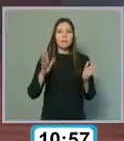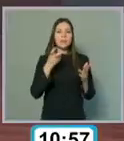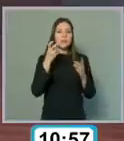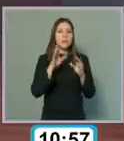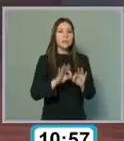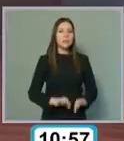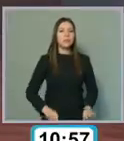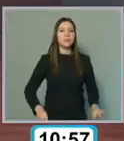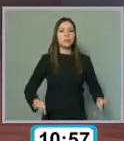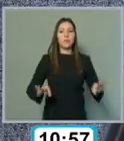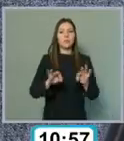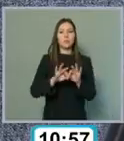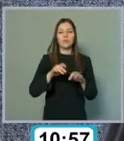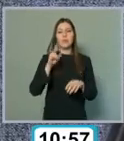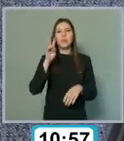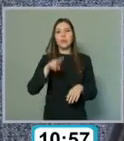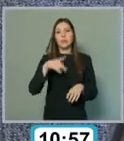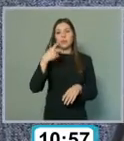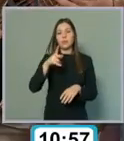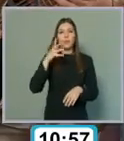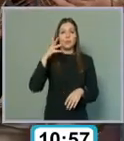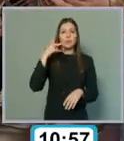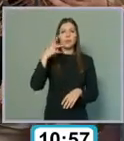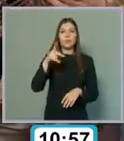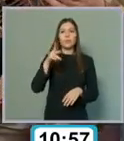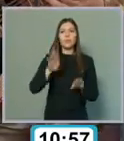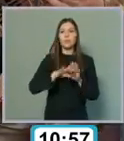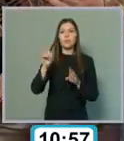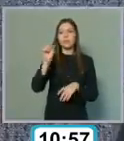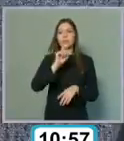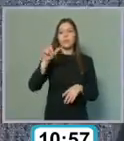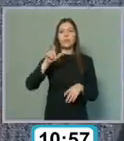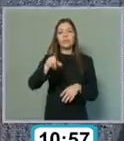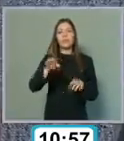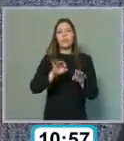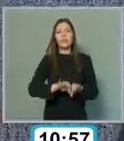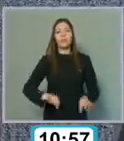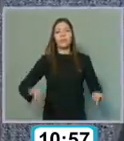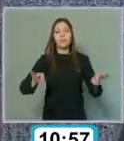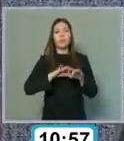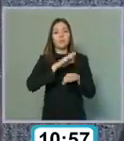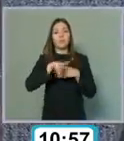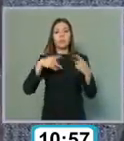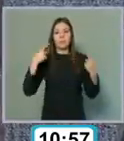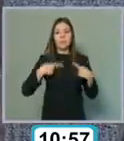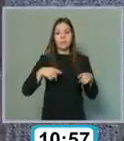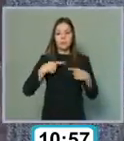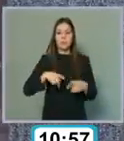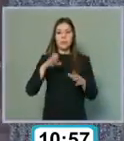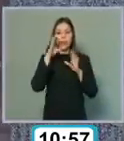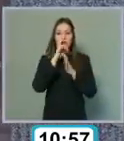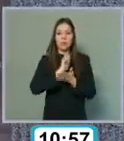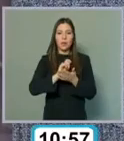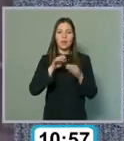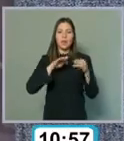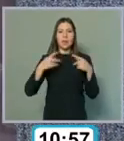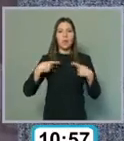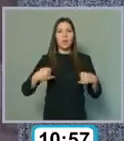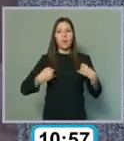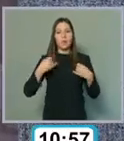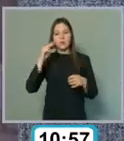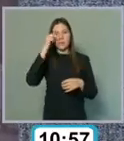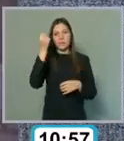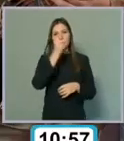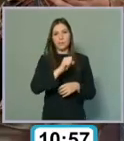parteaguas de su carrera, de verdad. Porque aparte, pues es importante que los compositores pues trabajen con gente joven como ustedes y